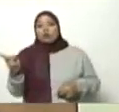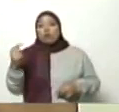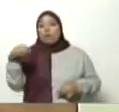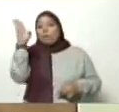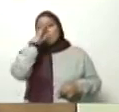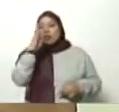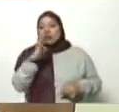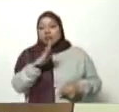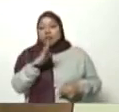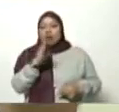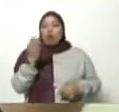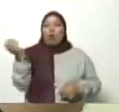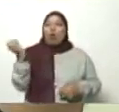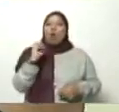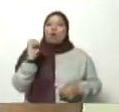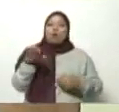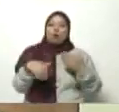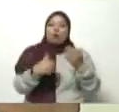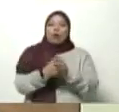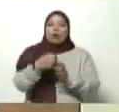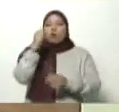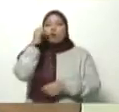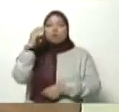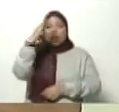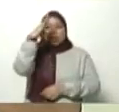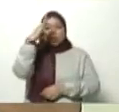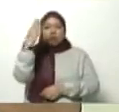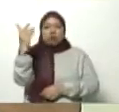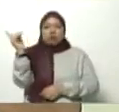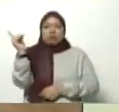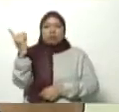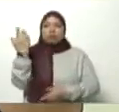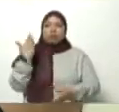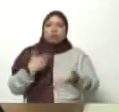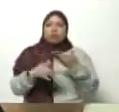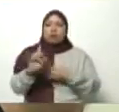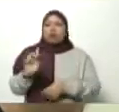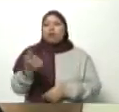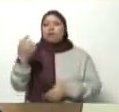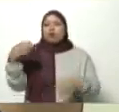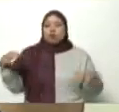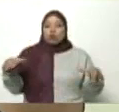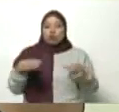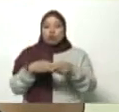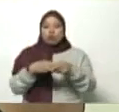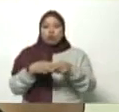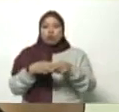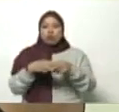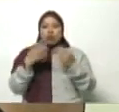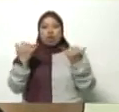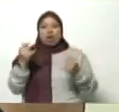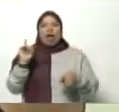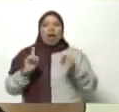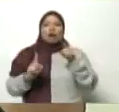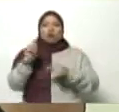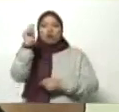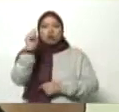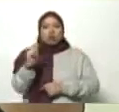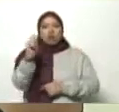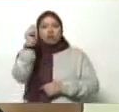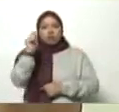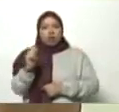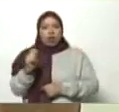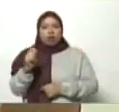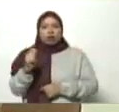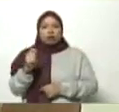vecinos. Ya el presidente Petro vino para acá. Una primera reunión, se reunieron algunos diputados allá en